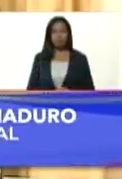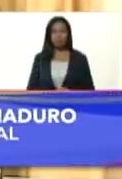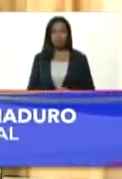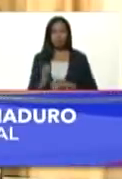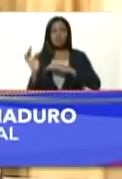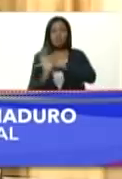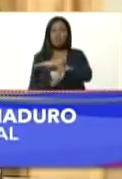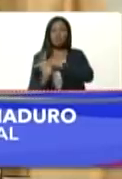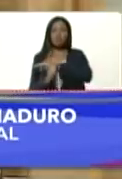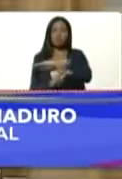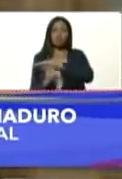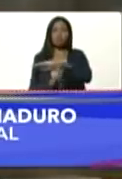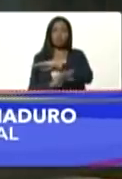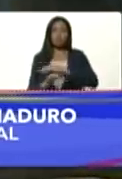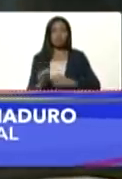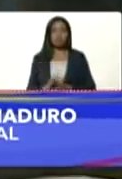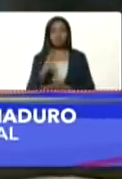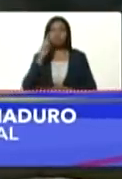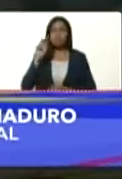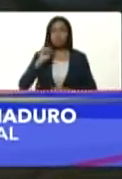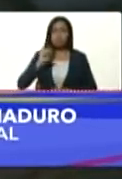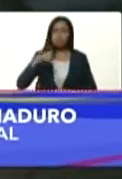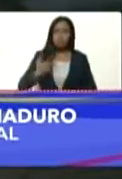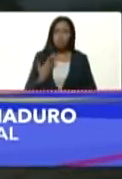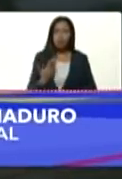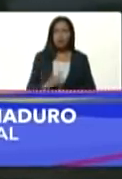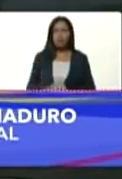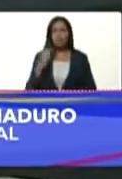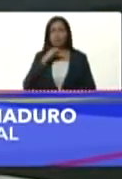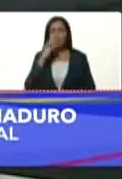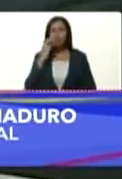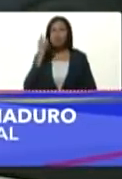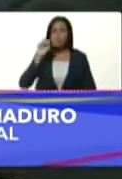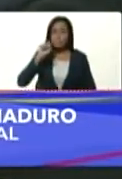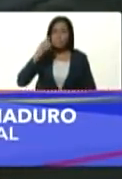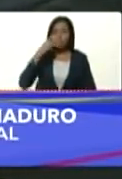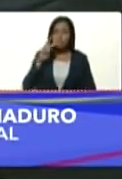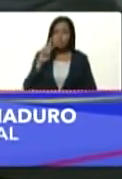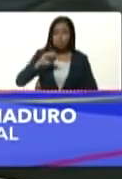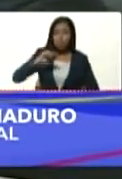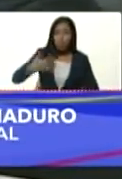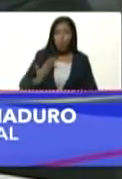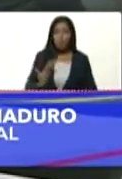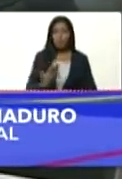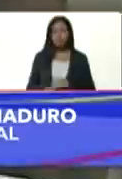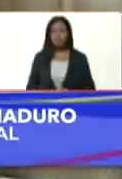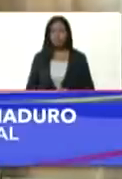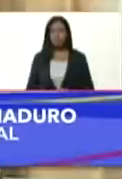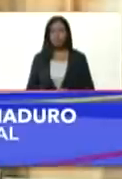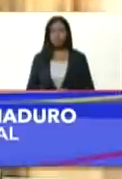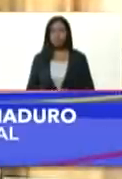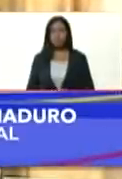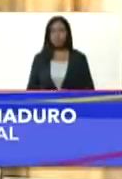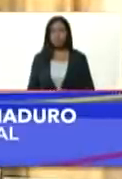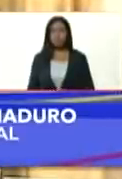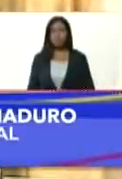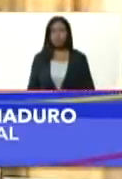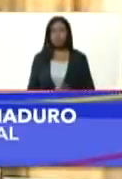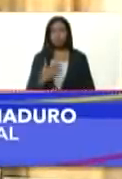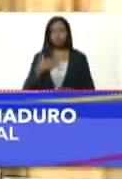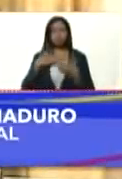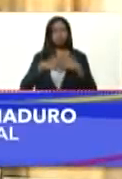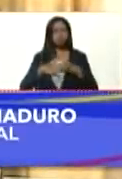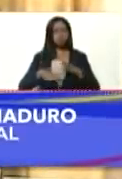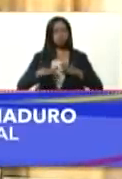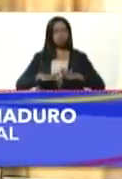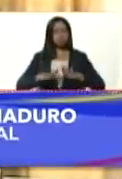frontera. ¿Viste que sí se puede, Iván Duque? ¿Viste que sí se puede? Cediendo a los orgullos, a los